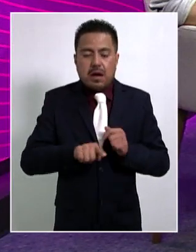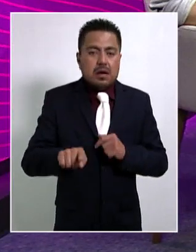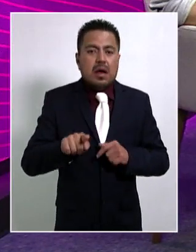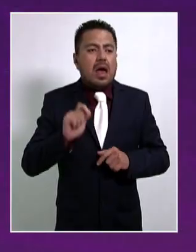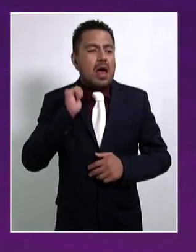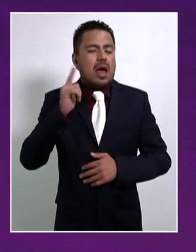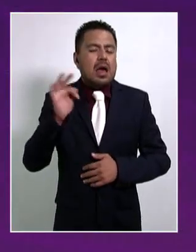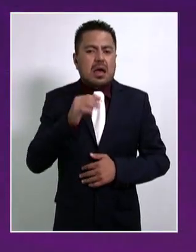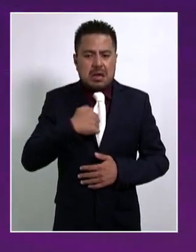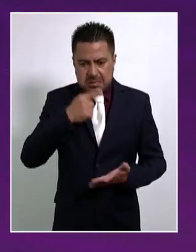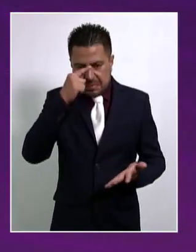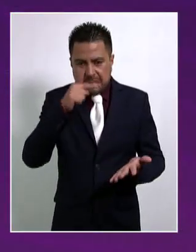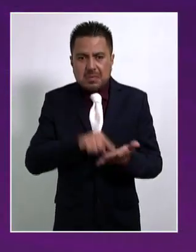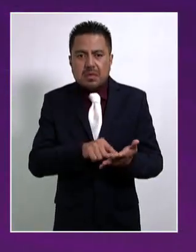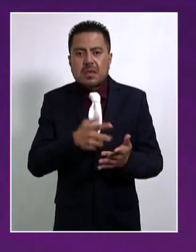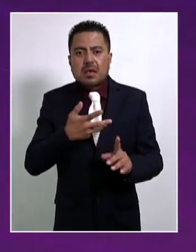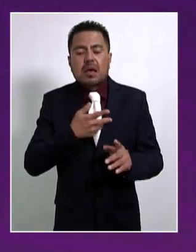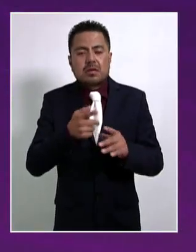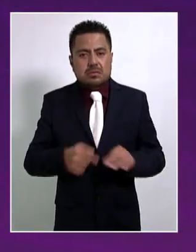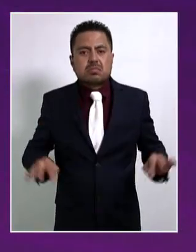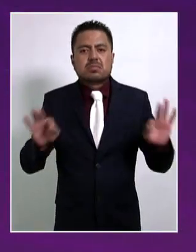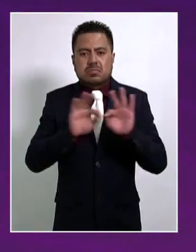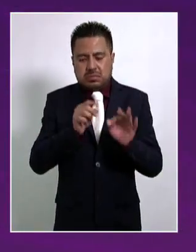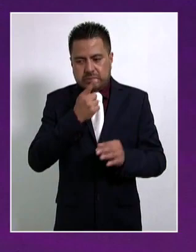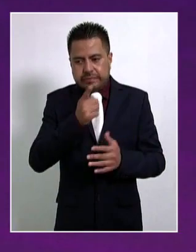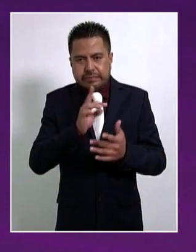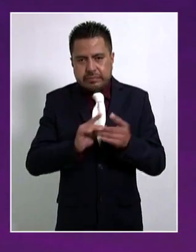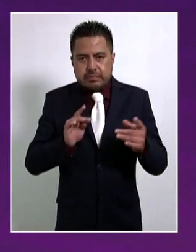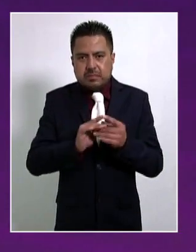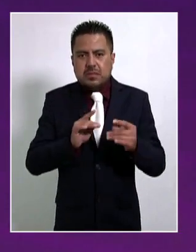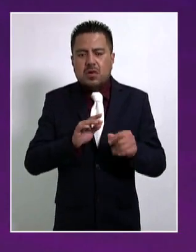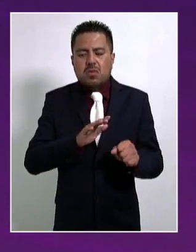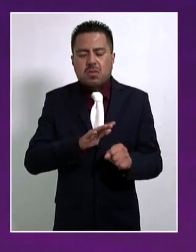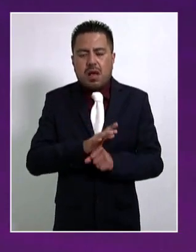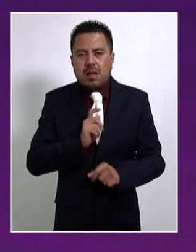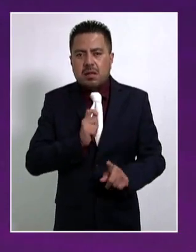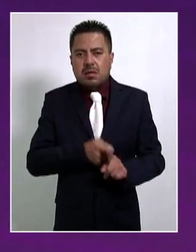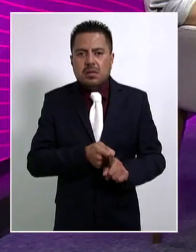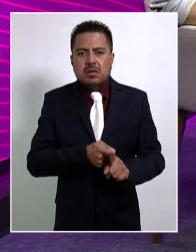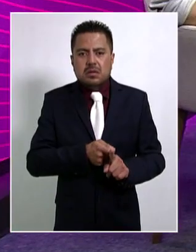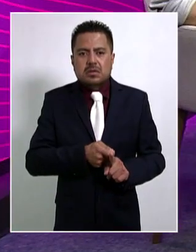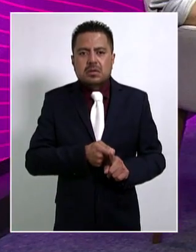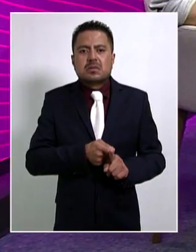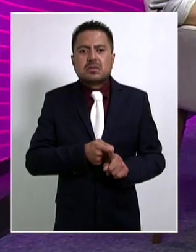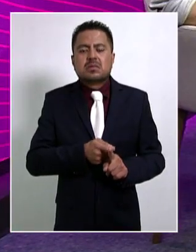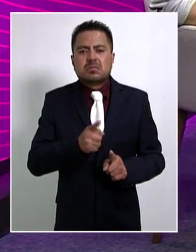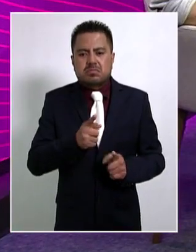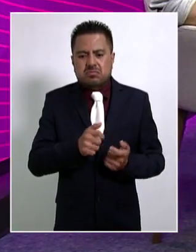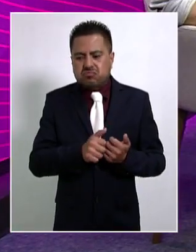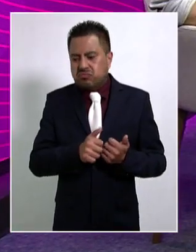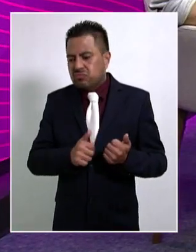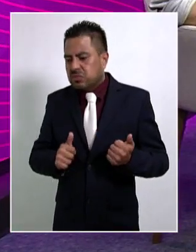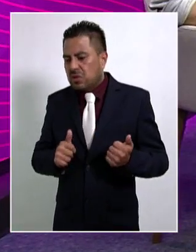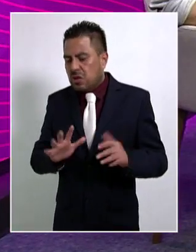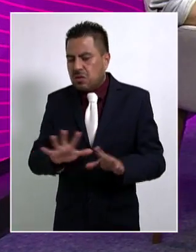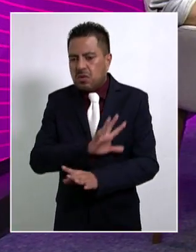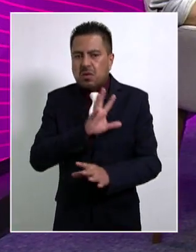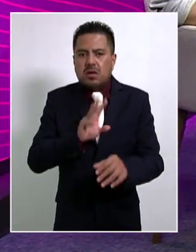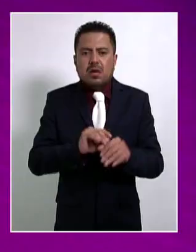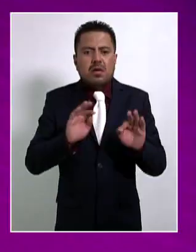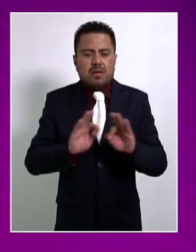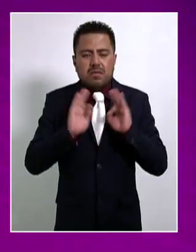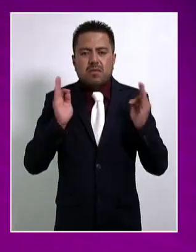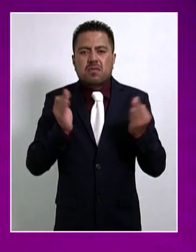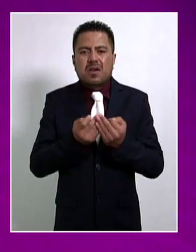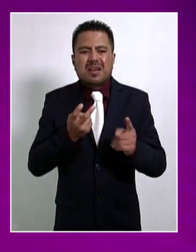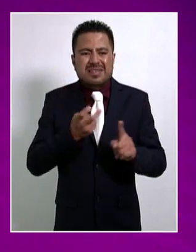algo que creo que es importante decir, y es que descoloquemos toda esa